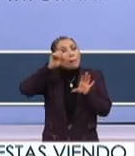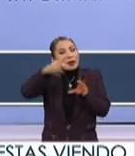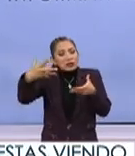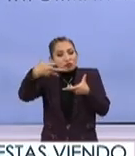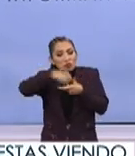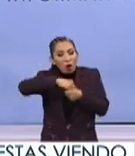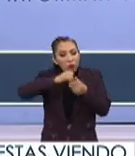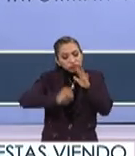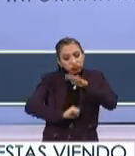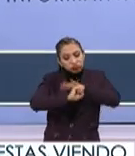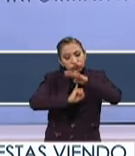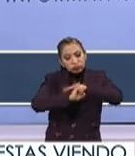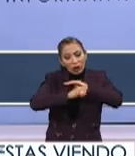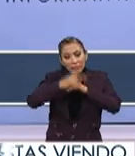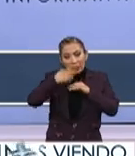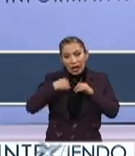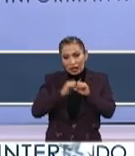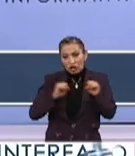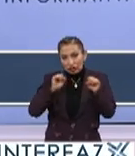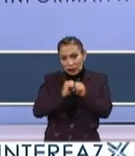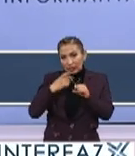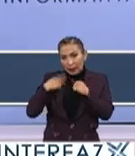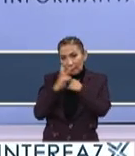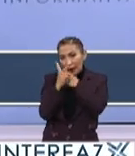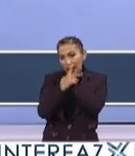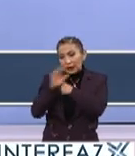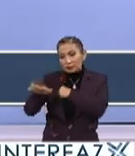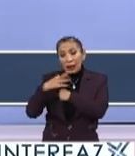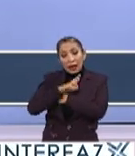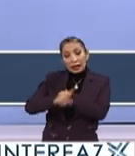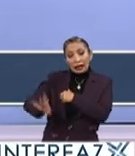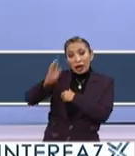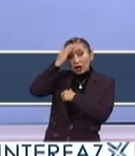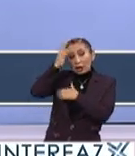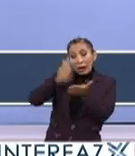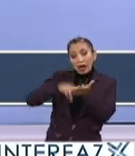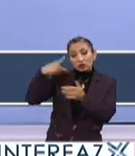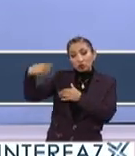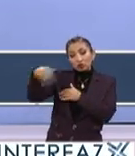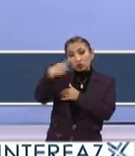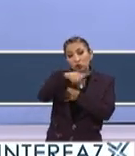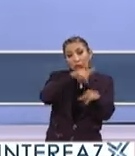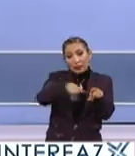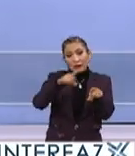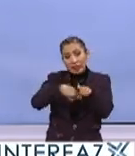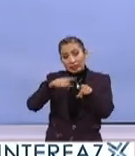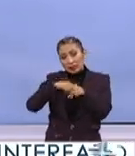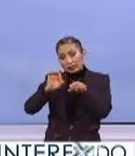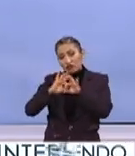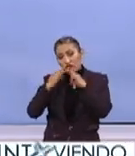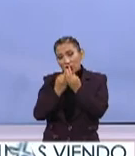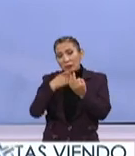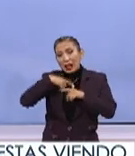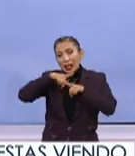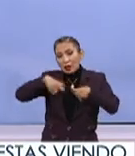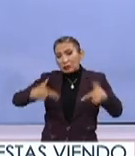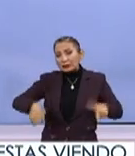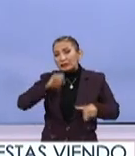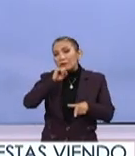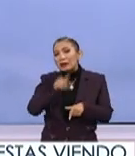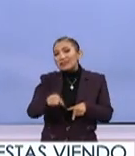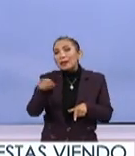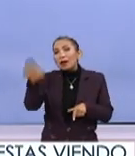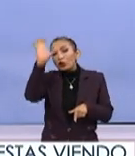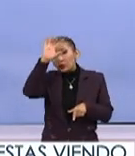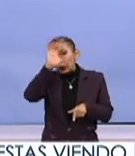parte de los cimientos de las sociedades nacionales en pos del reconocimiento y valorización de sus múltiples componentes lingüísticos y, por supuesto,